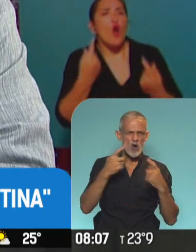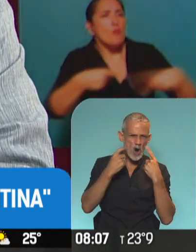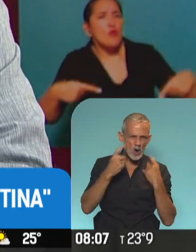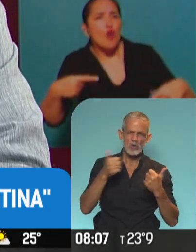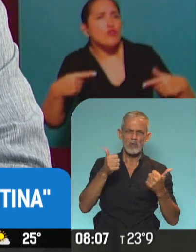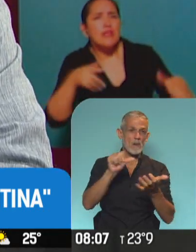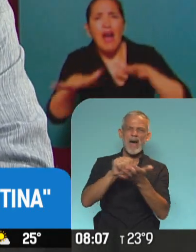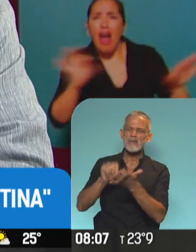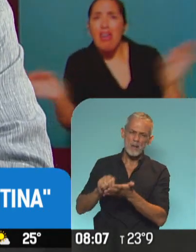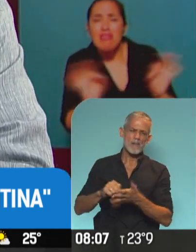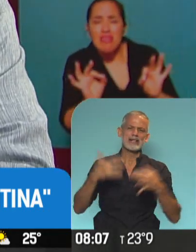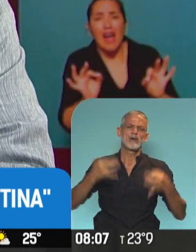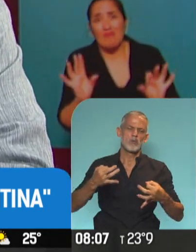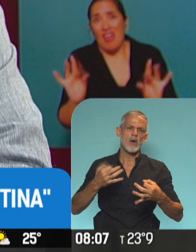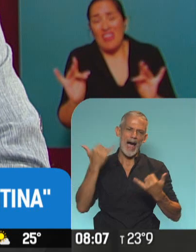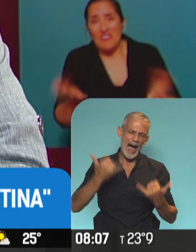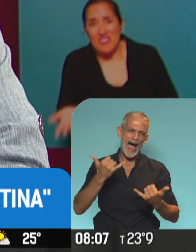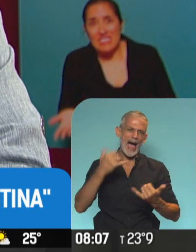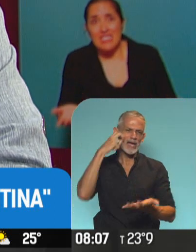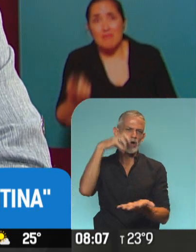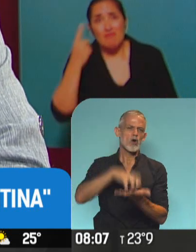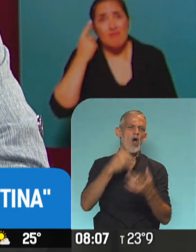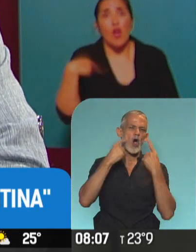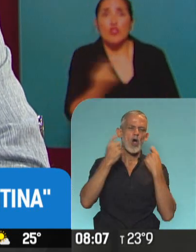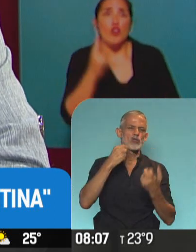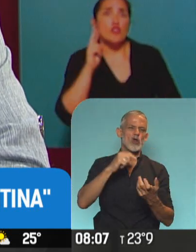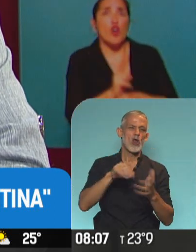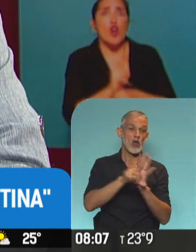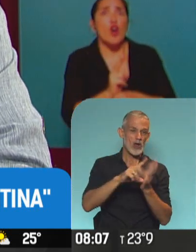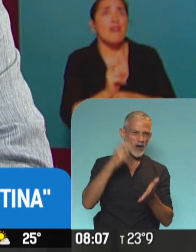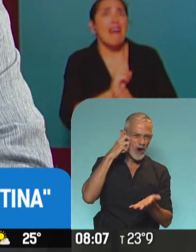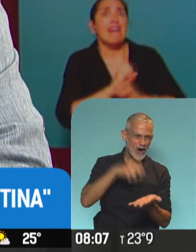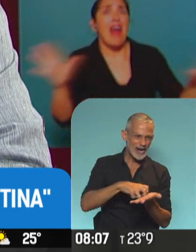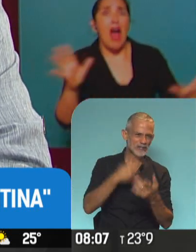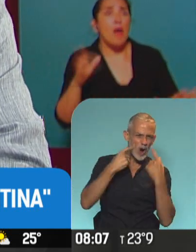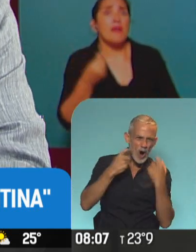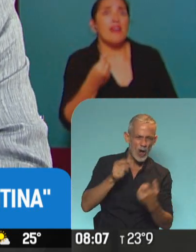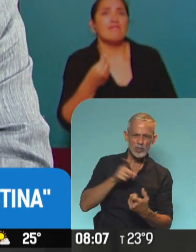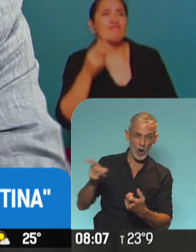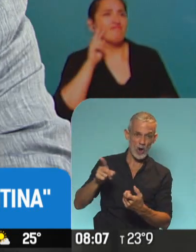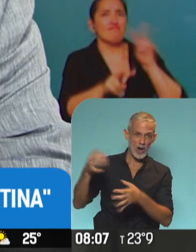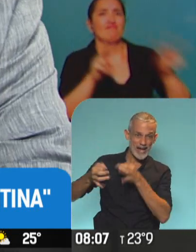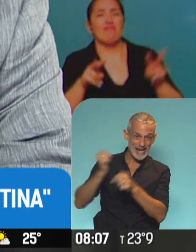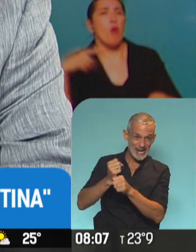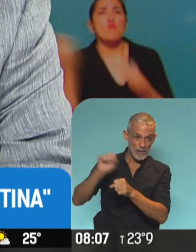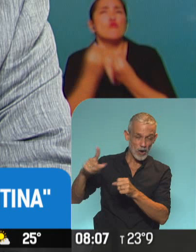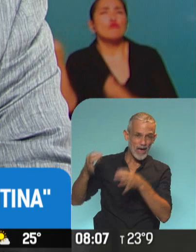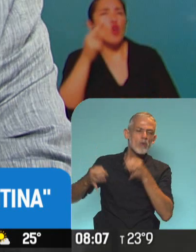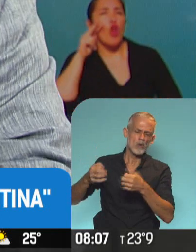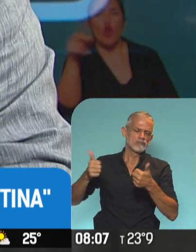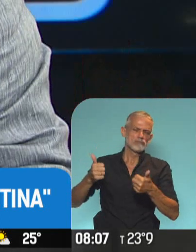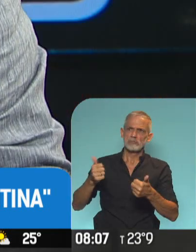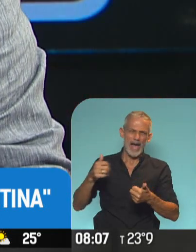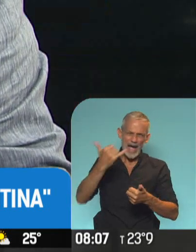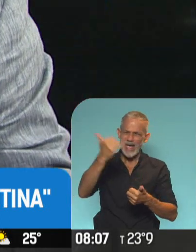todos los países en serio existe un control del legislativo sobre el judicial. O sea, vamos a poner las cosas en